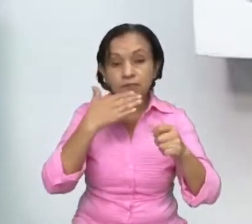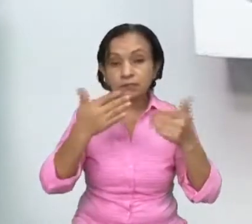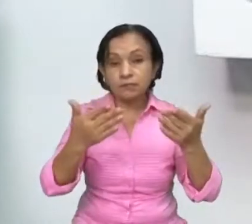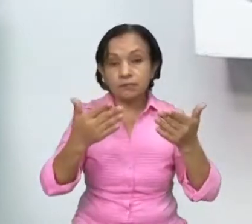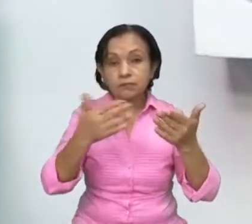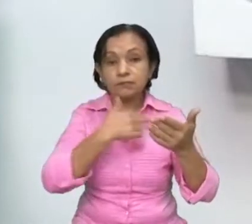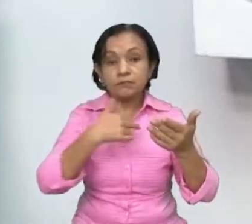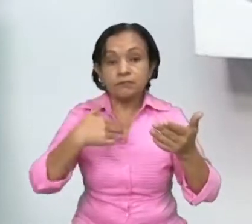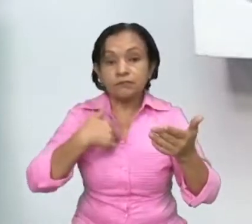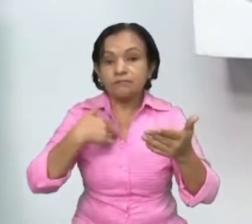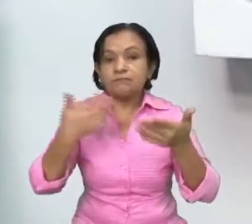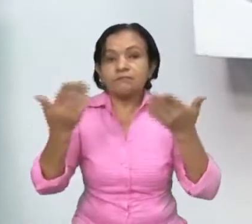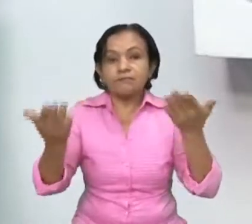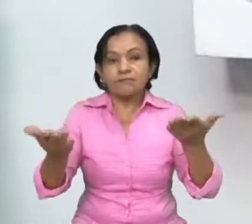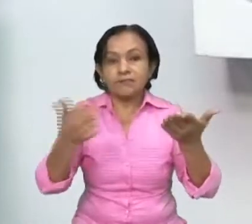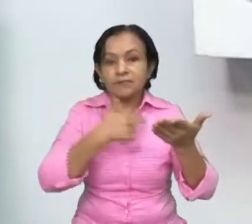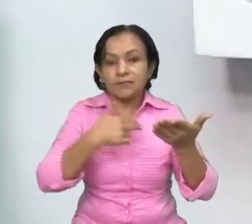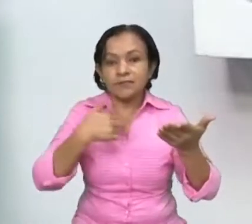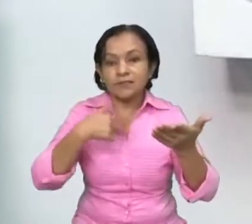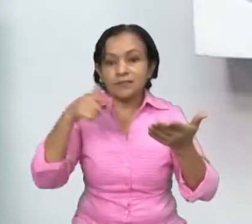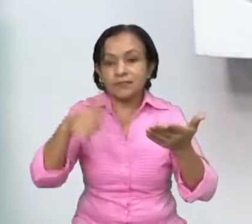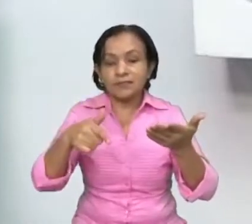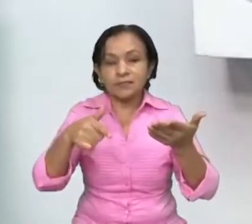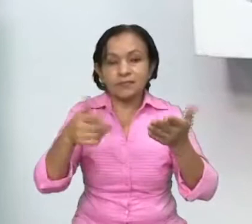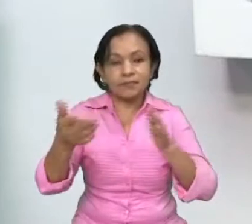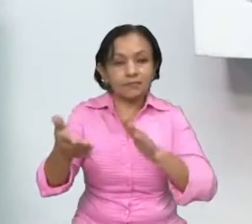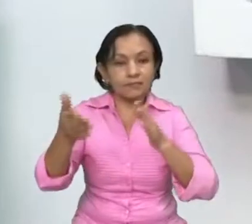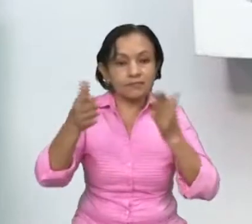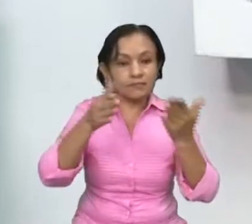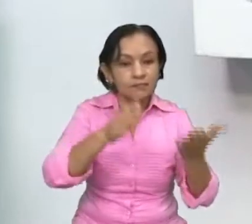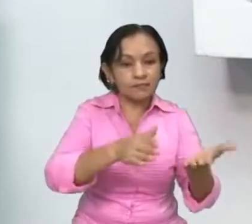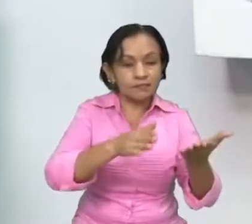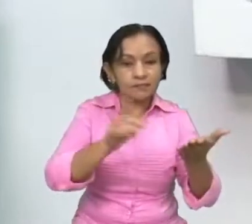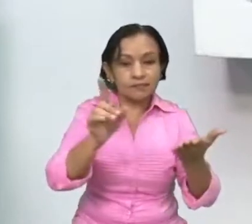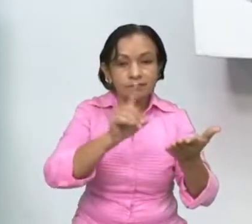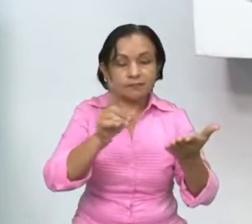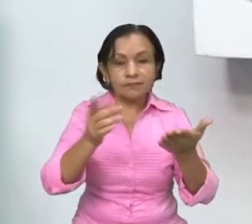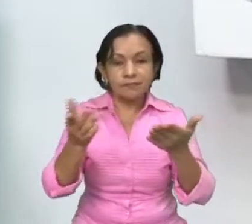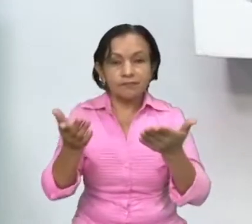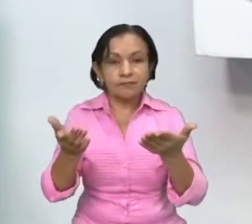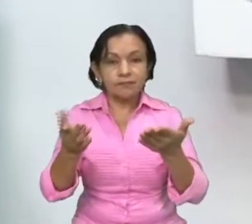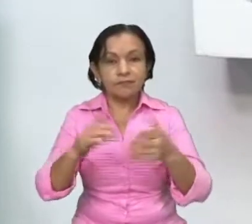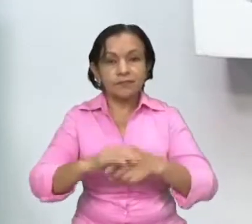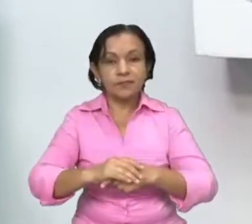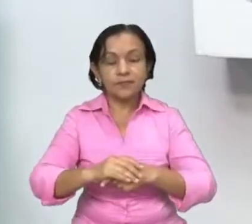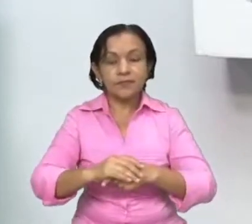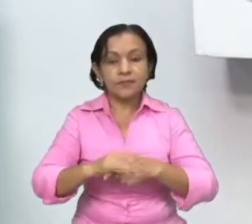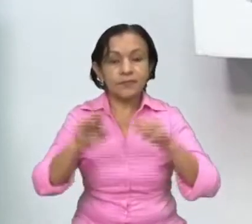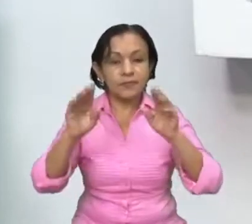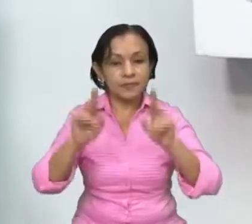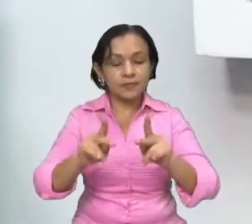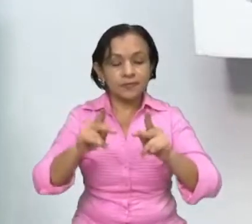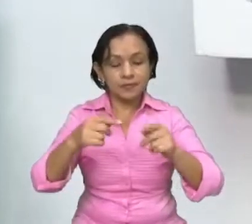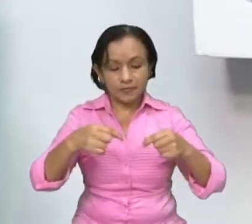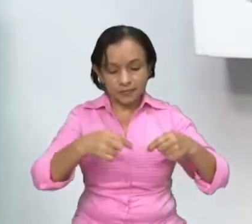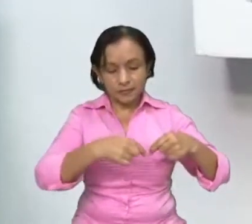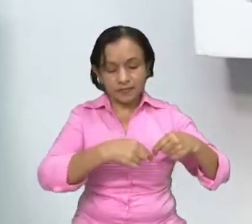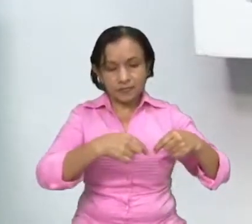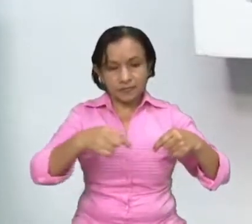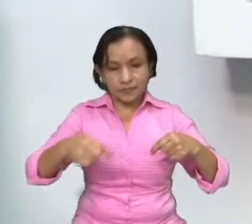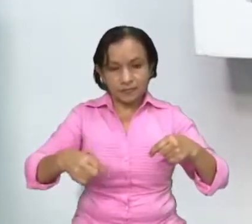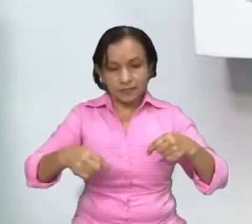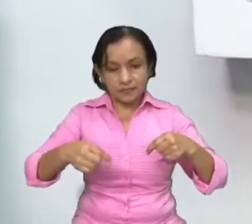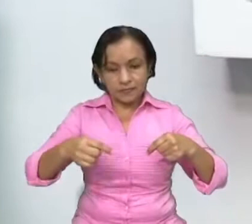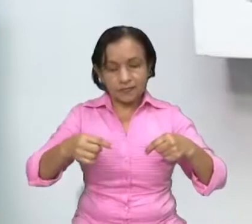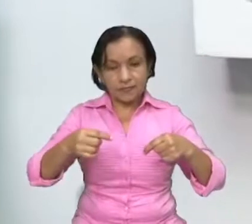la cirugía, ¿qué le voy a ofertar para que la paciente no termine en una morbilidad mayor? Esta paciente fue operada,